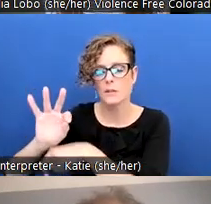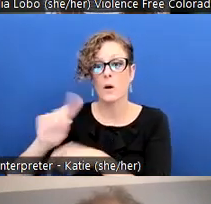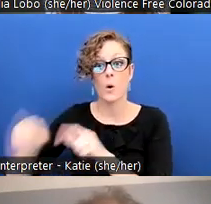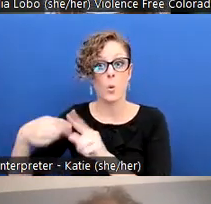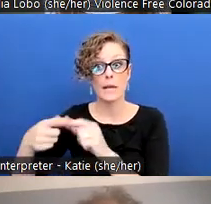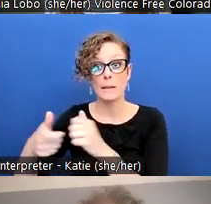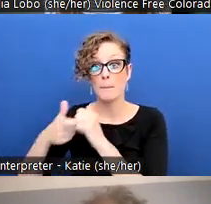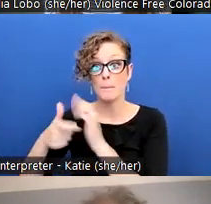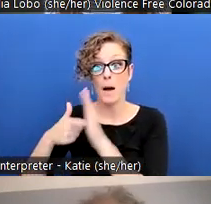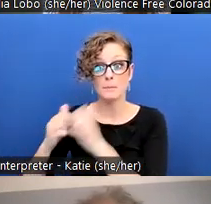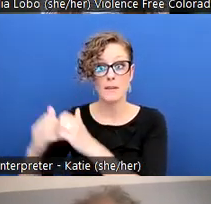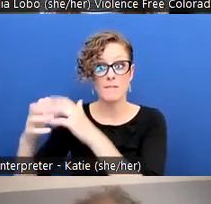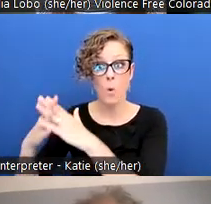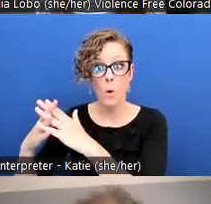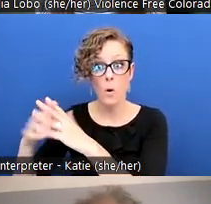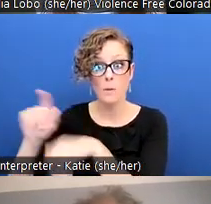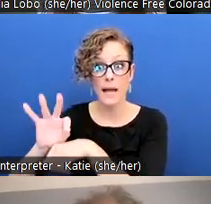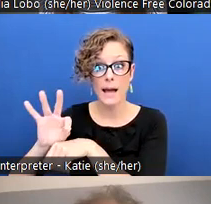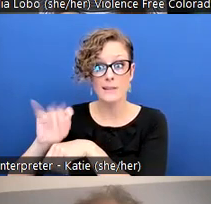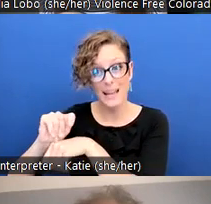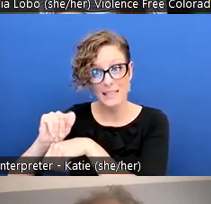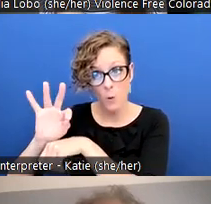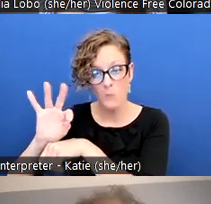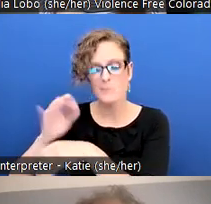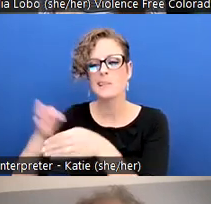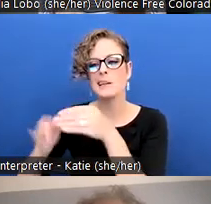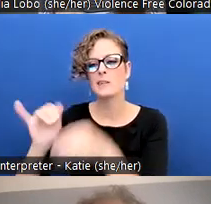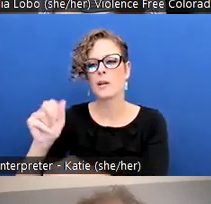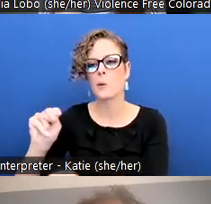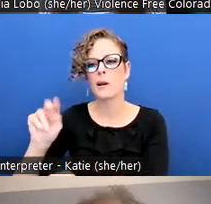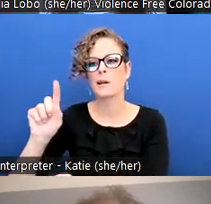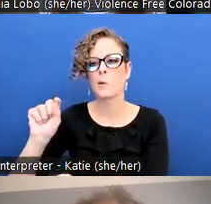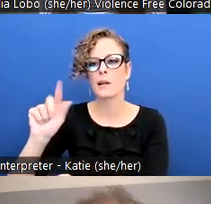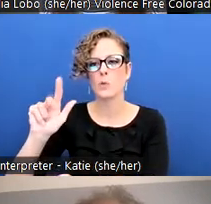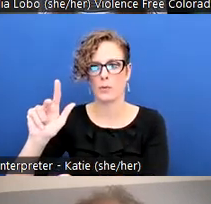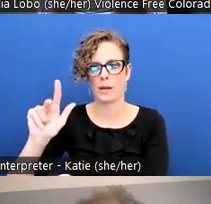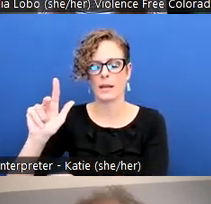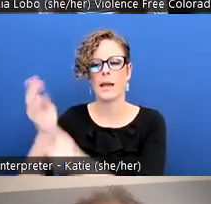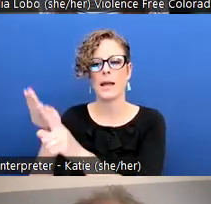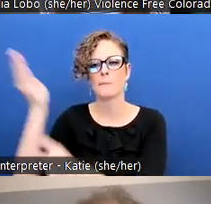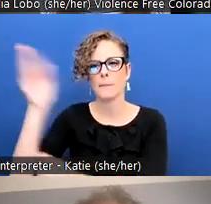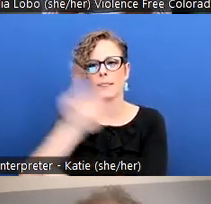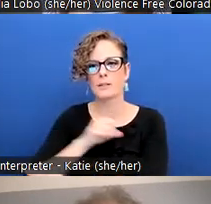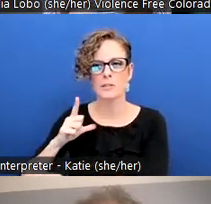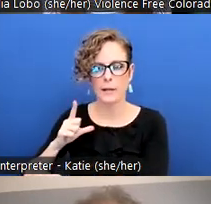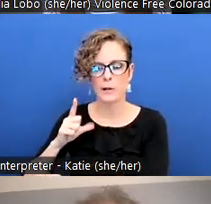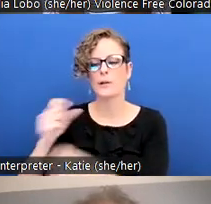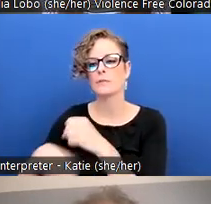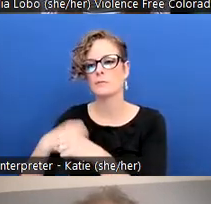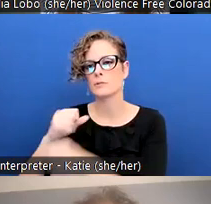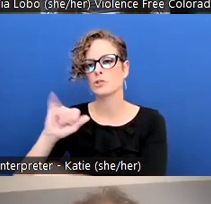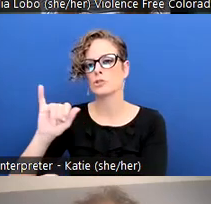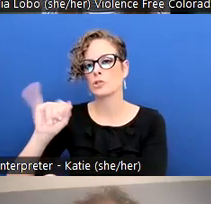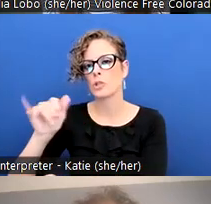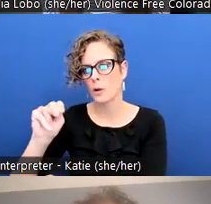comisión que se tiene que formar para principios de 2023 y emitirá un informe en el